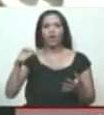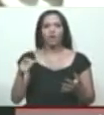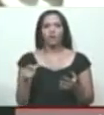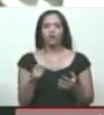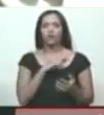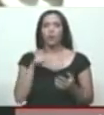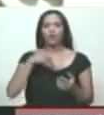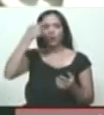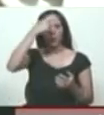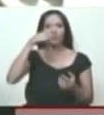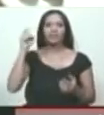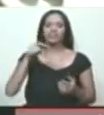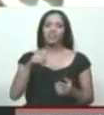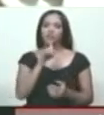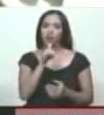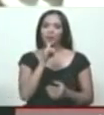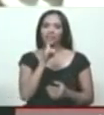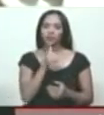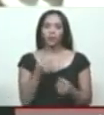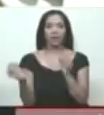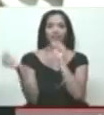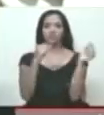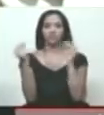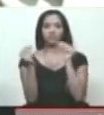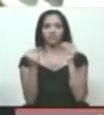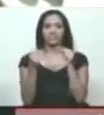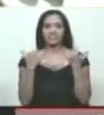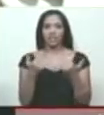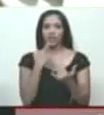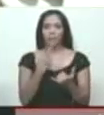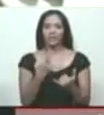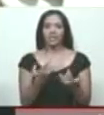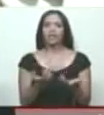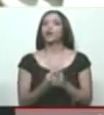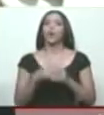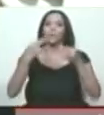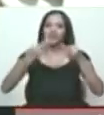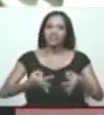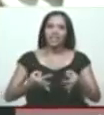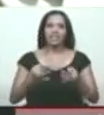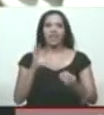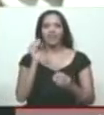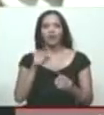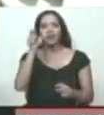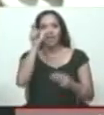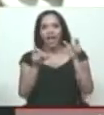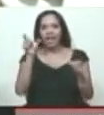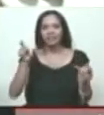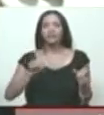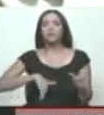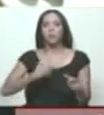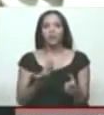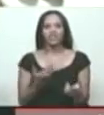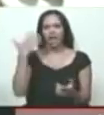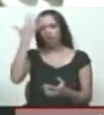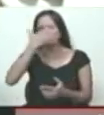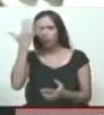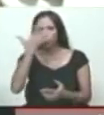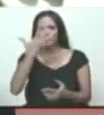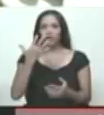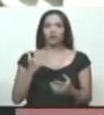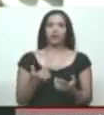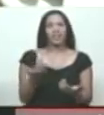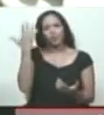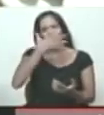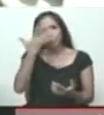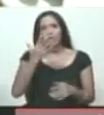nuestro pueblo requiere información para ir al debate, ir a, ya lo habíamos dicho, y convencer y hablar con aquella gente que pudiera estar